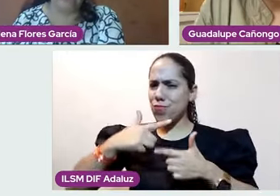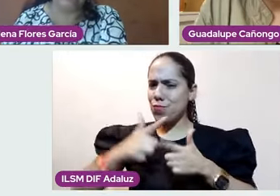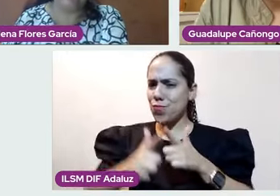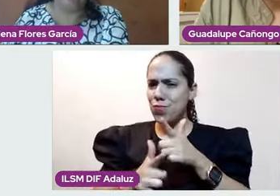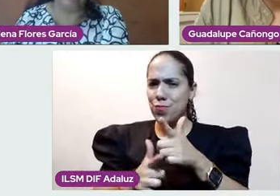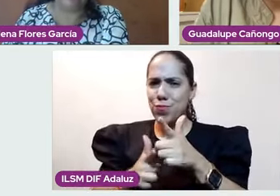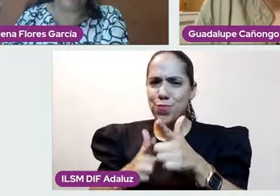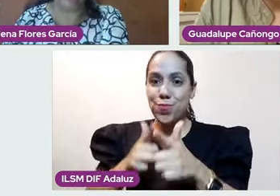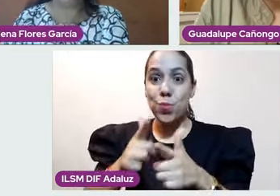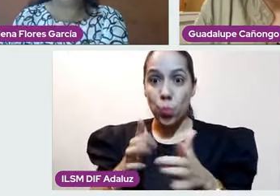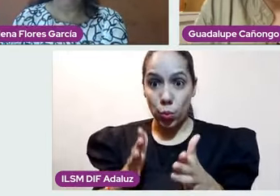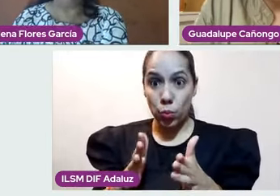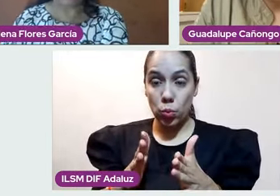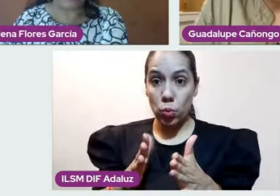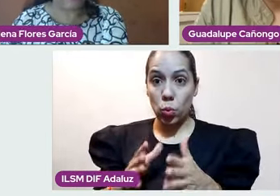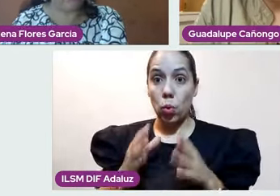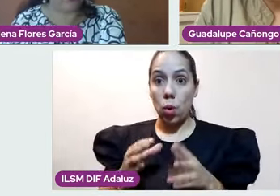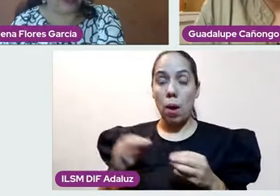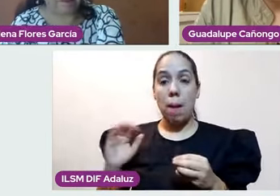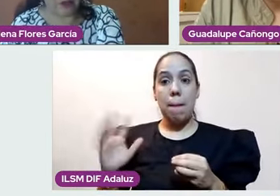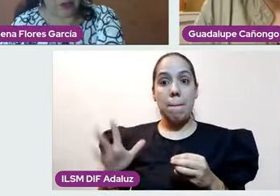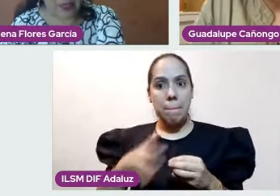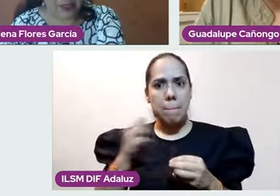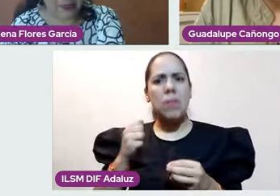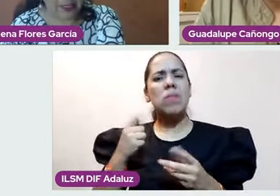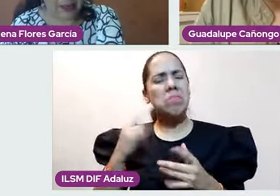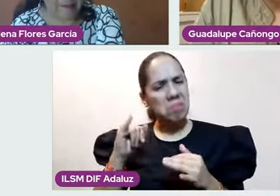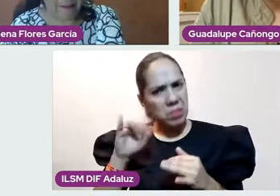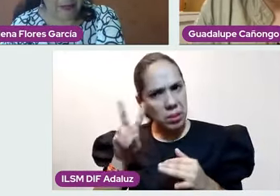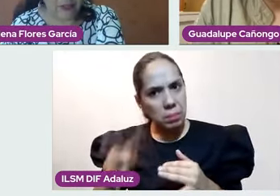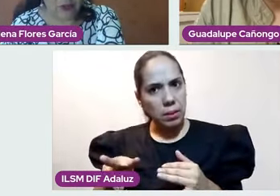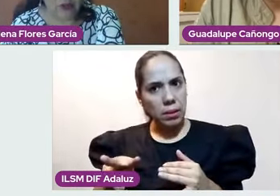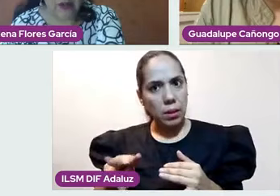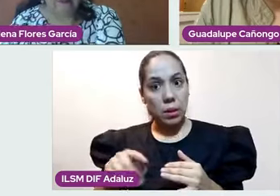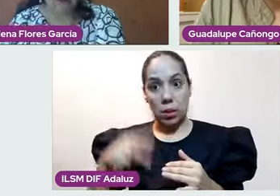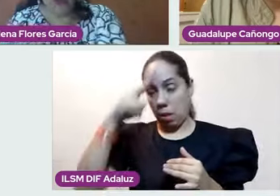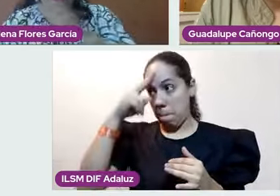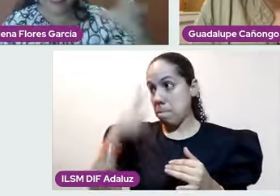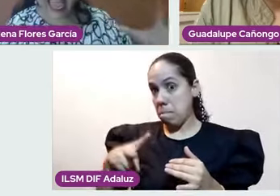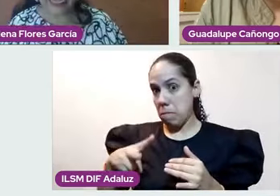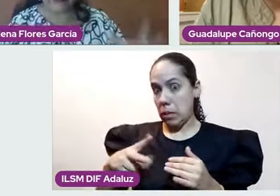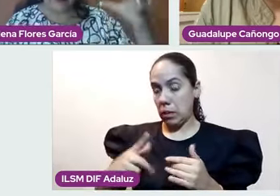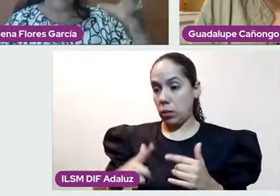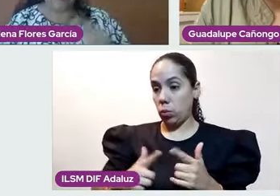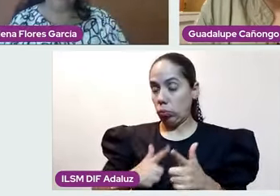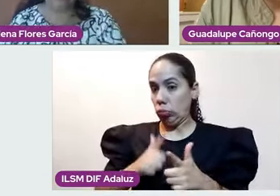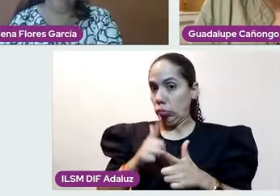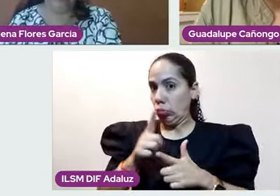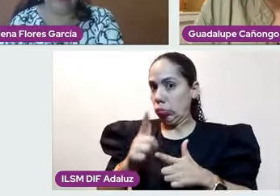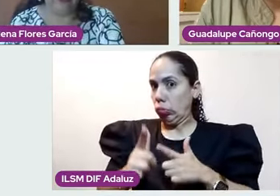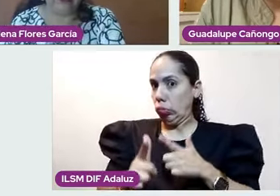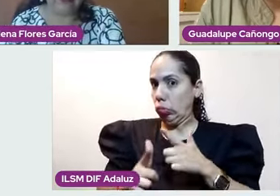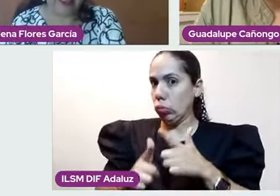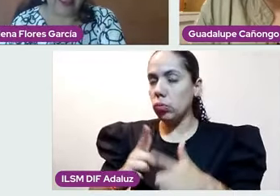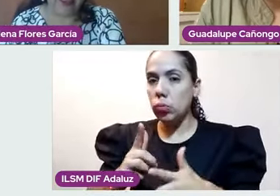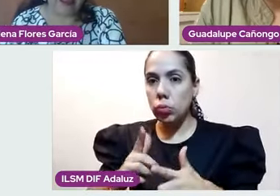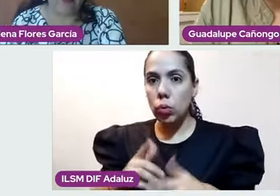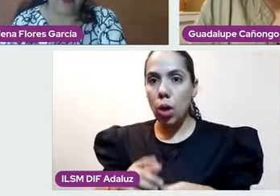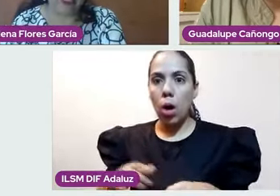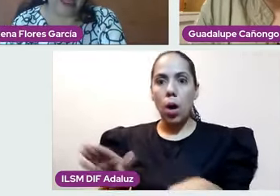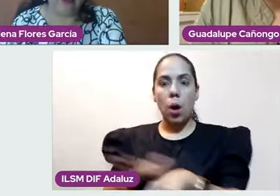e-gobierno. Entonces, estamos avanzando muy rápido. Realmente la presión mundial, ¿no?, nos